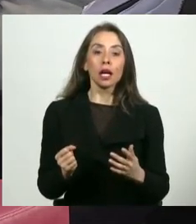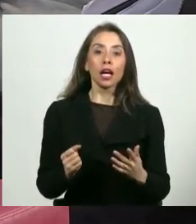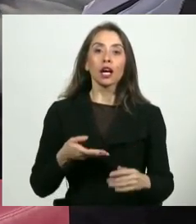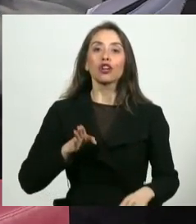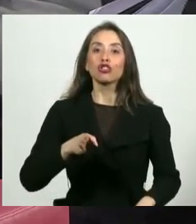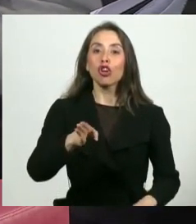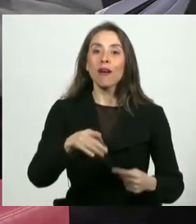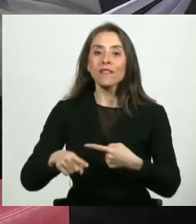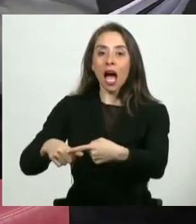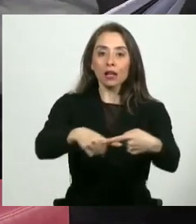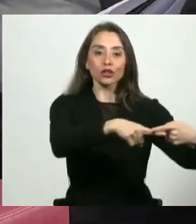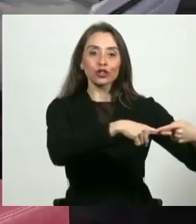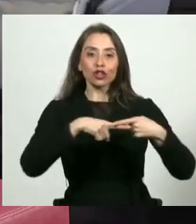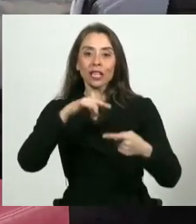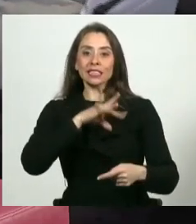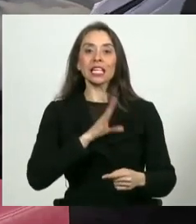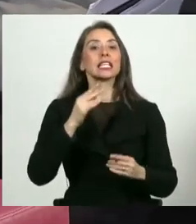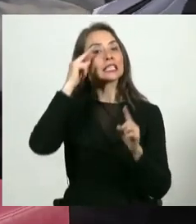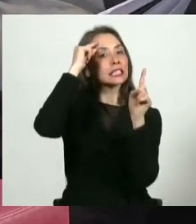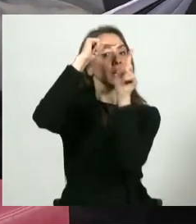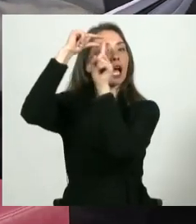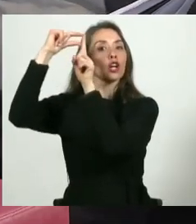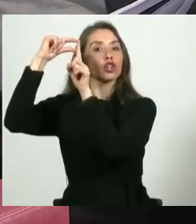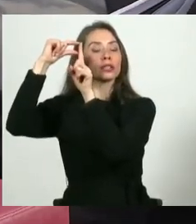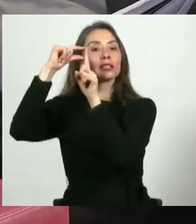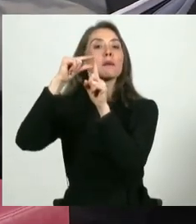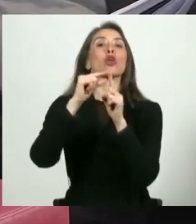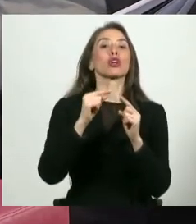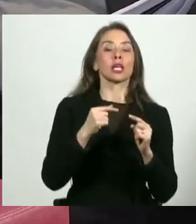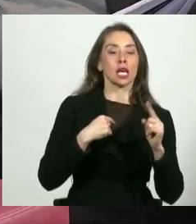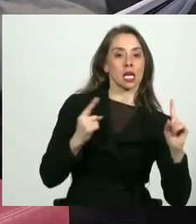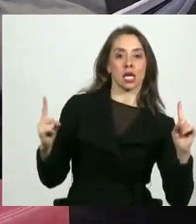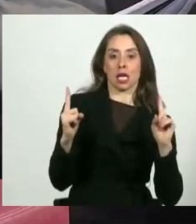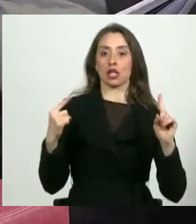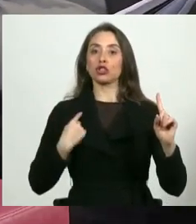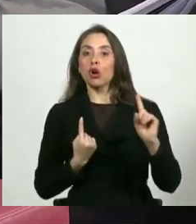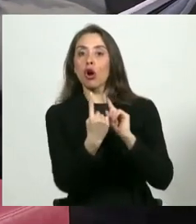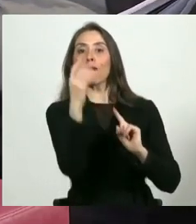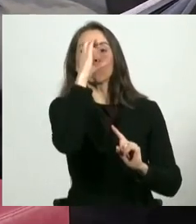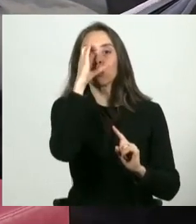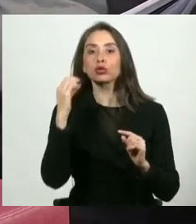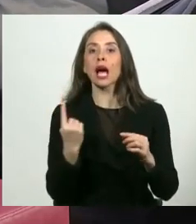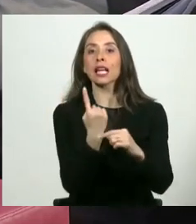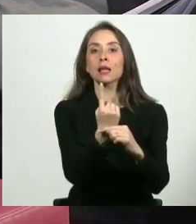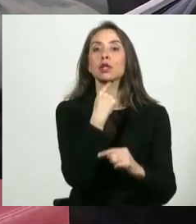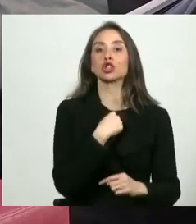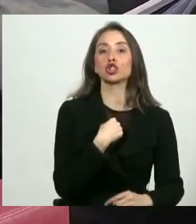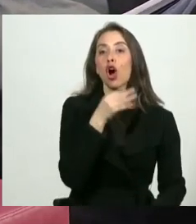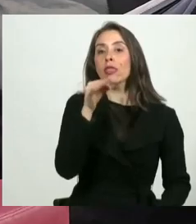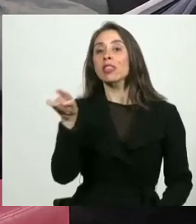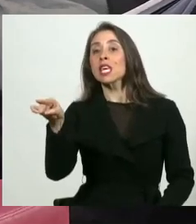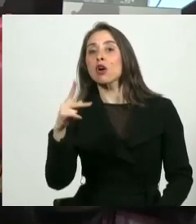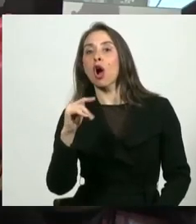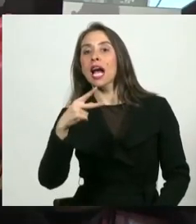Todavía nuestra sociedad necesita este concepto de intermediación, ¿no? Yo tengo que decir que la Katy es capaz de